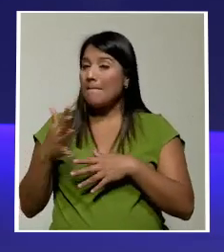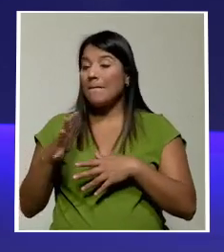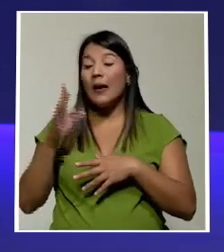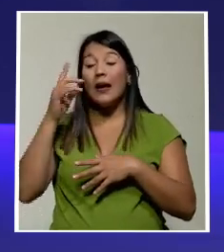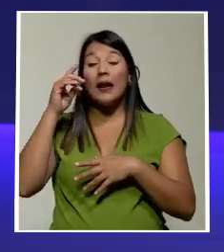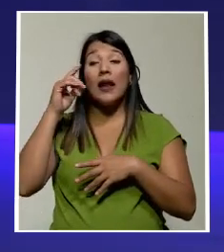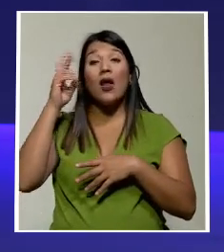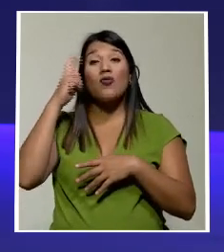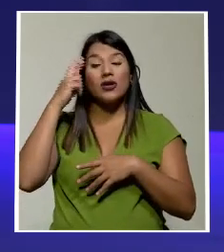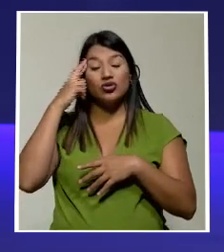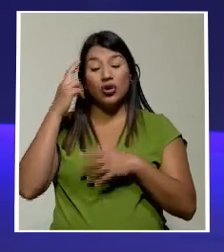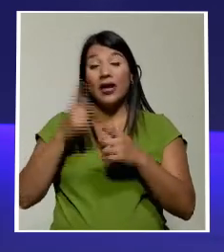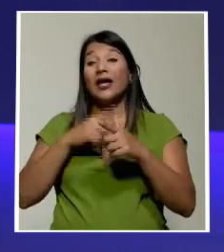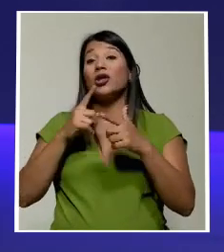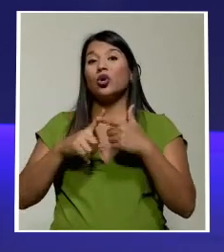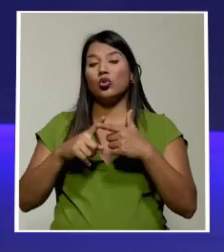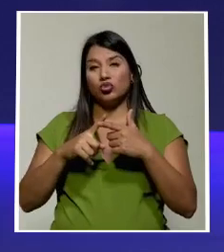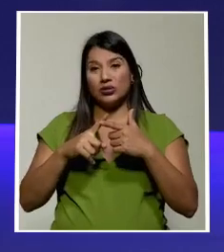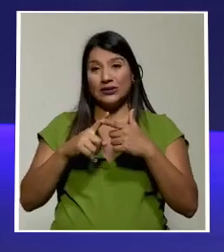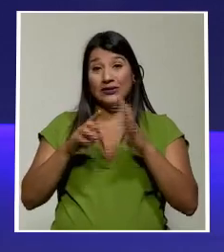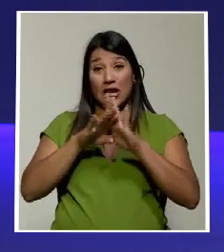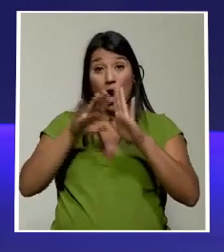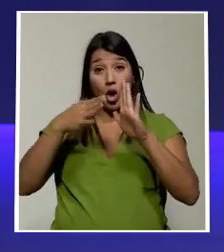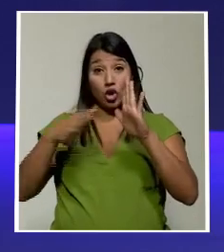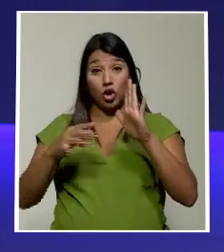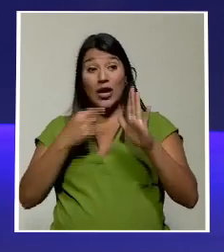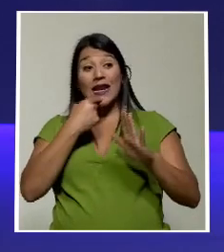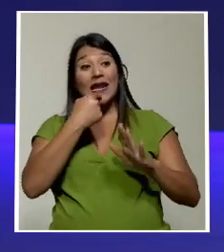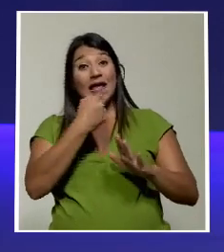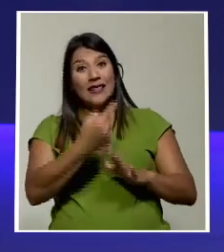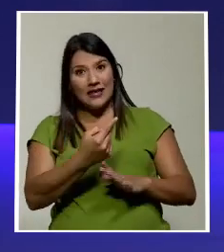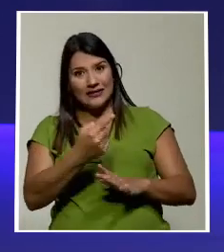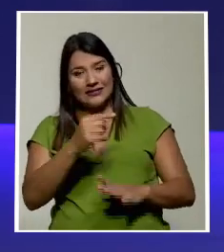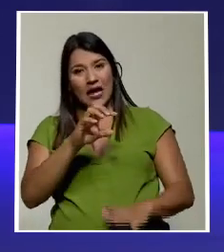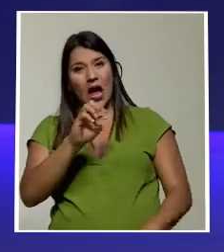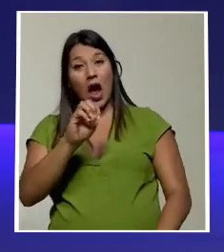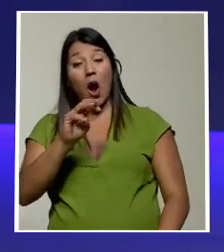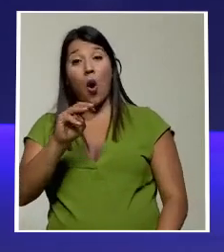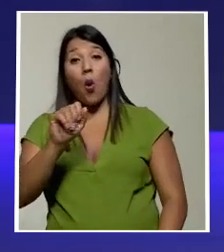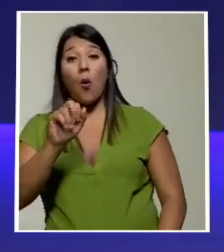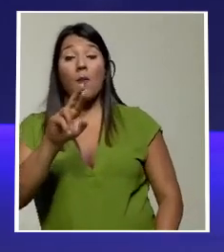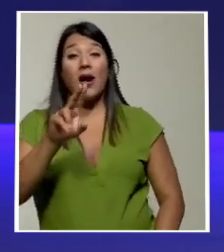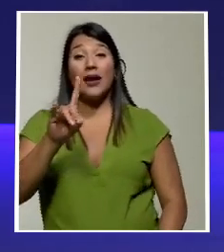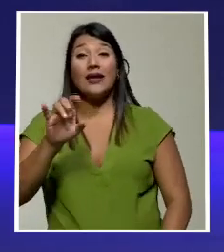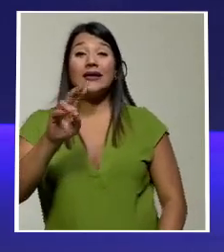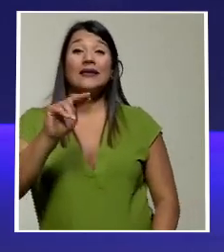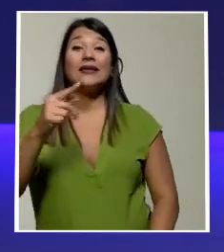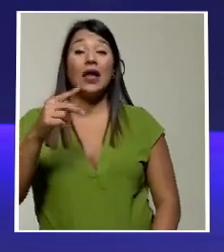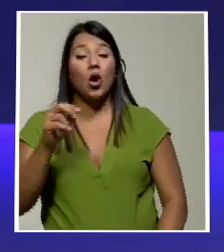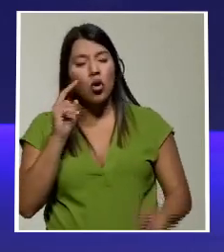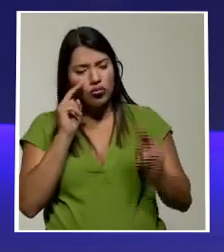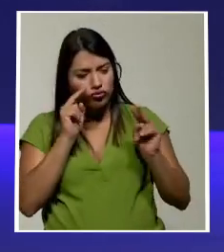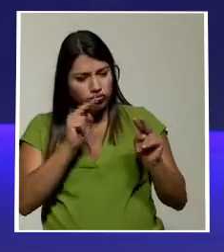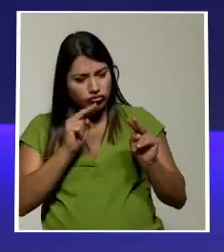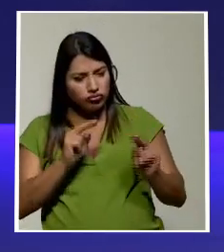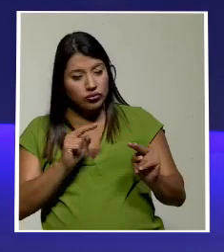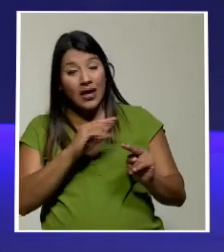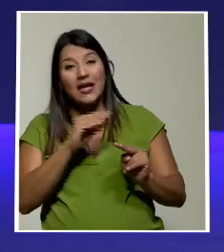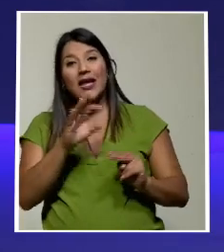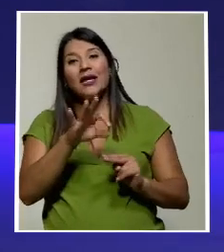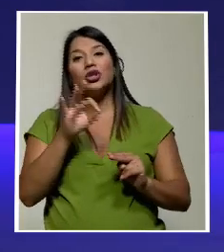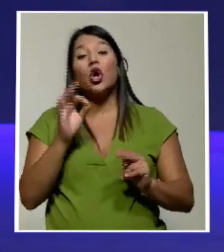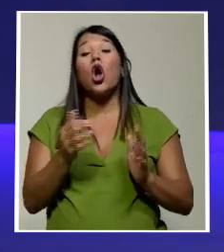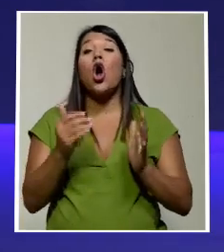le dice a la Fundación, a nosotros, es: miren, procedan a revisar y a readjudicar con base en los argumentos